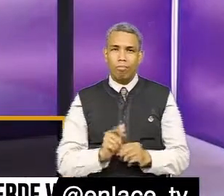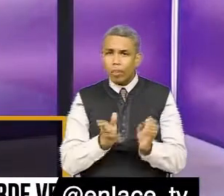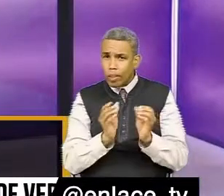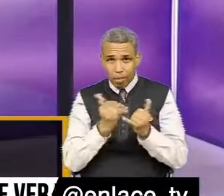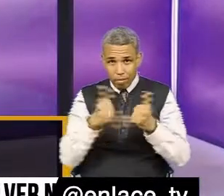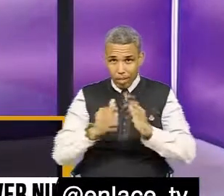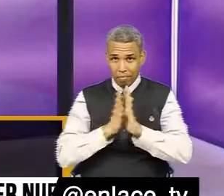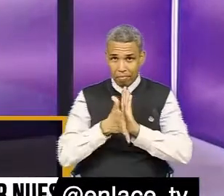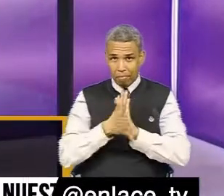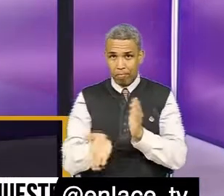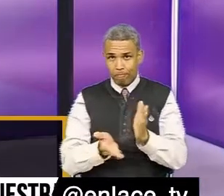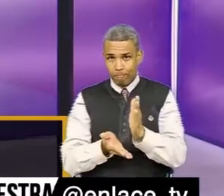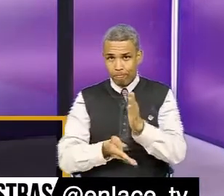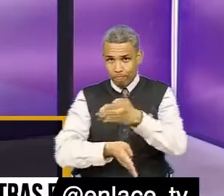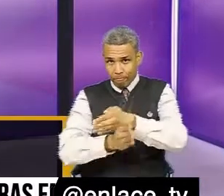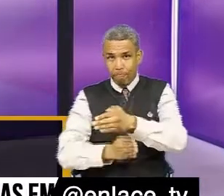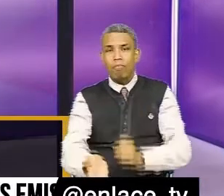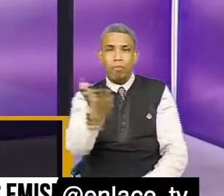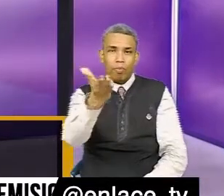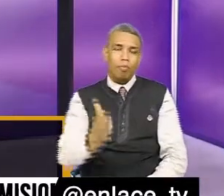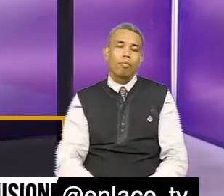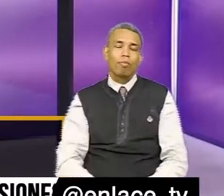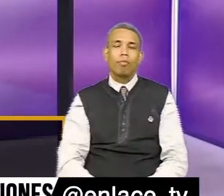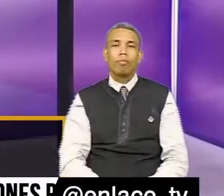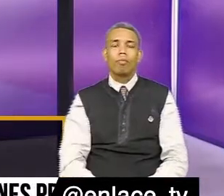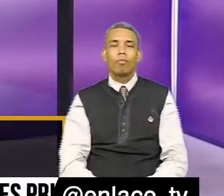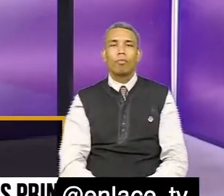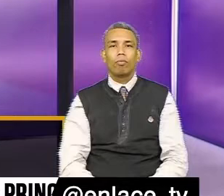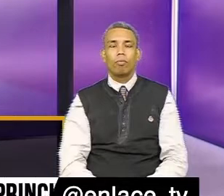paula en el estudio con más enlace noticias muy buenas artes